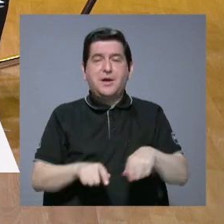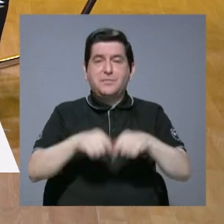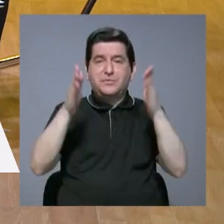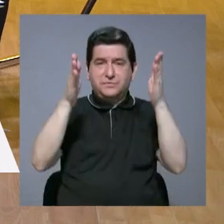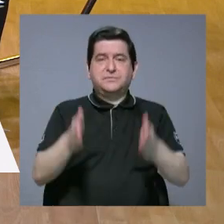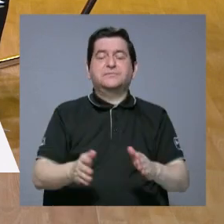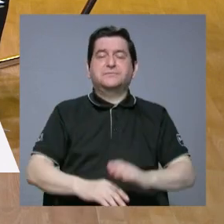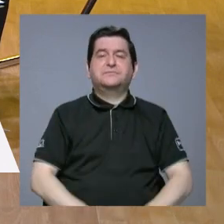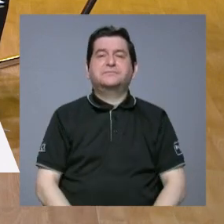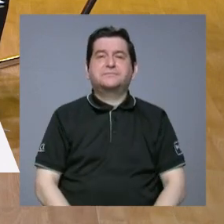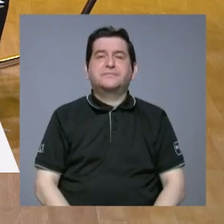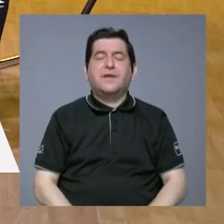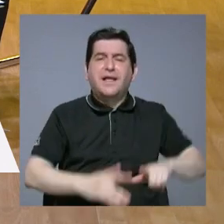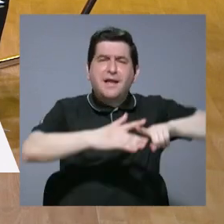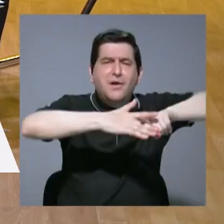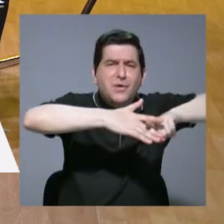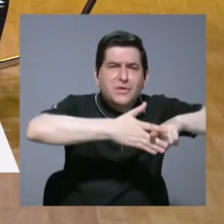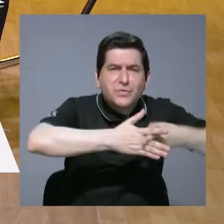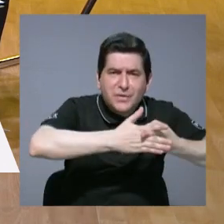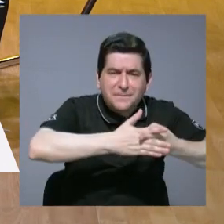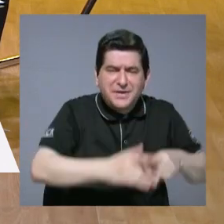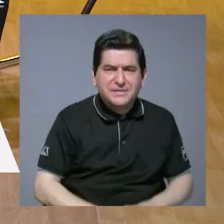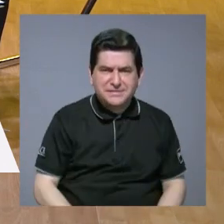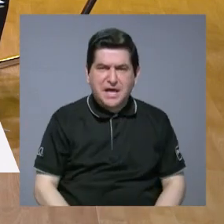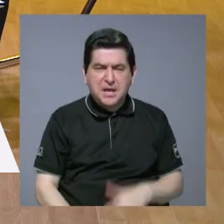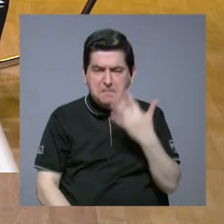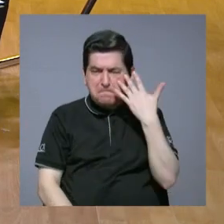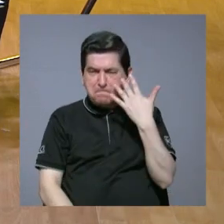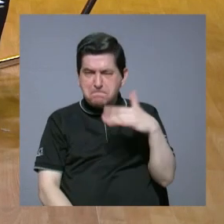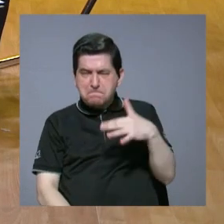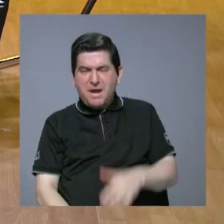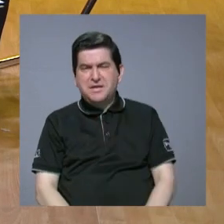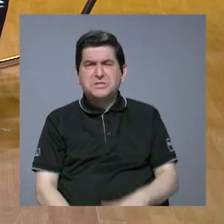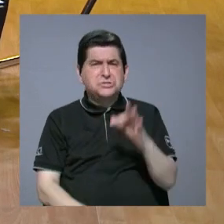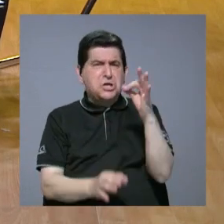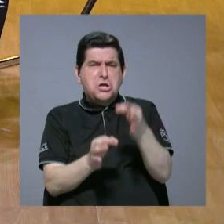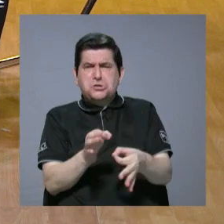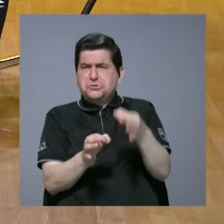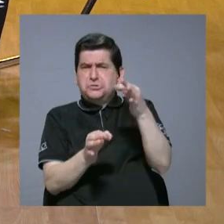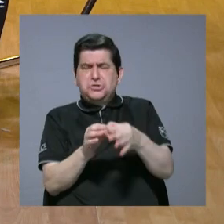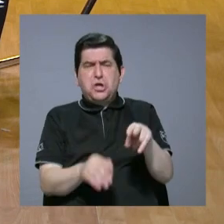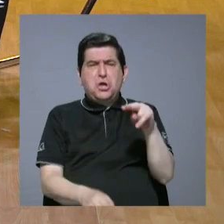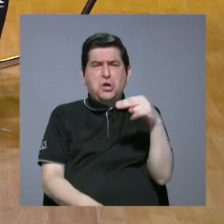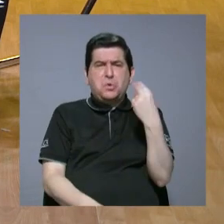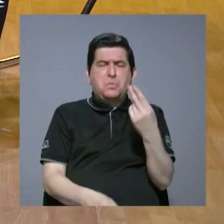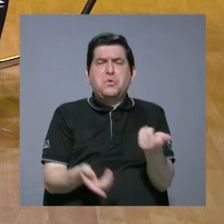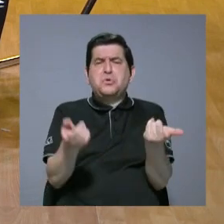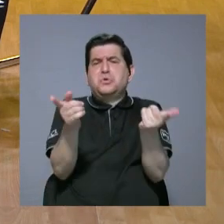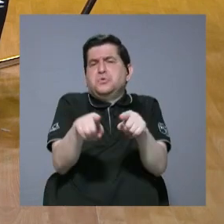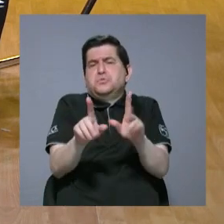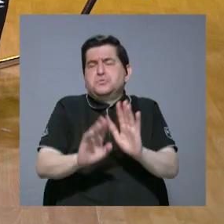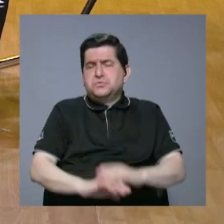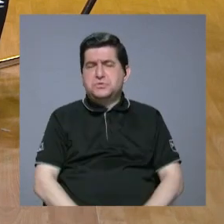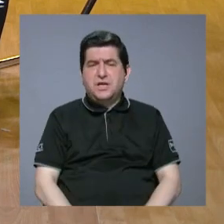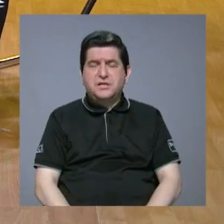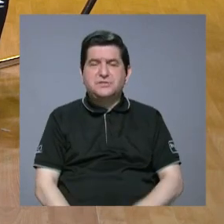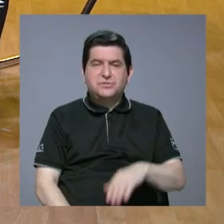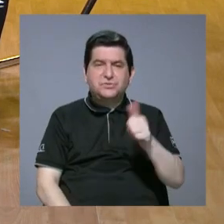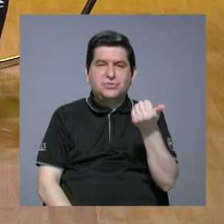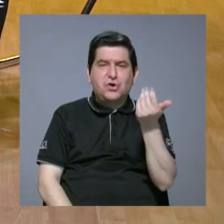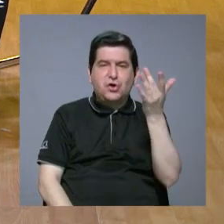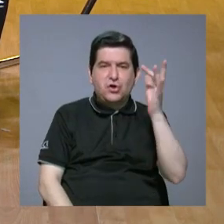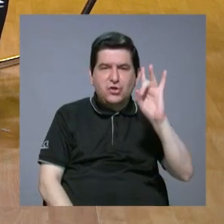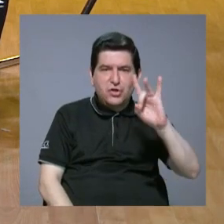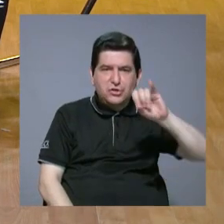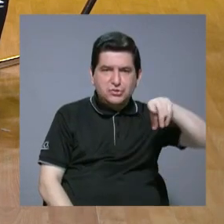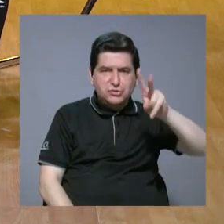reporteros. Desde que comenzaron con lo que parecía una simple noticia de sucesos, ese 18